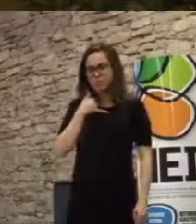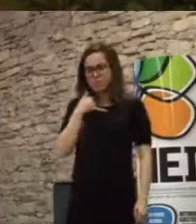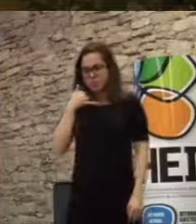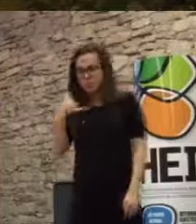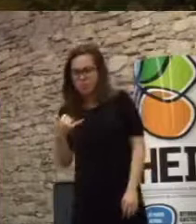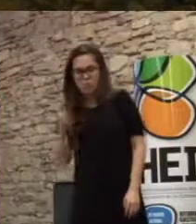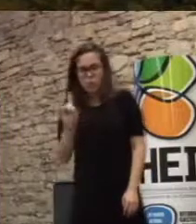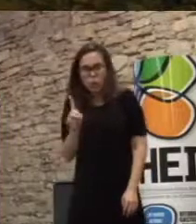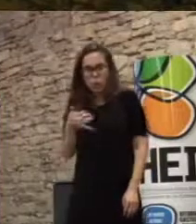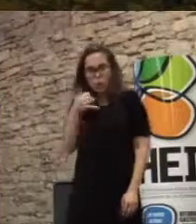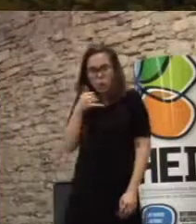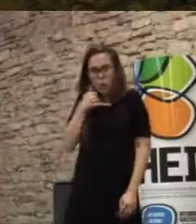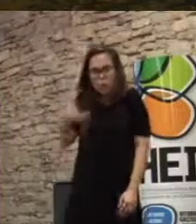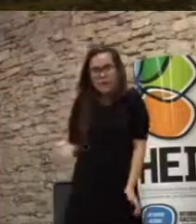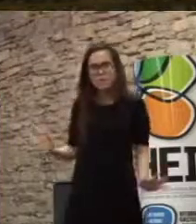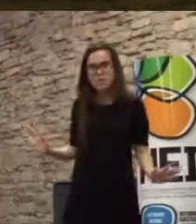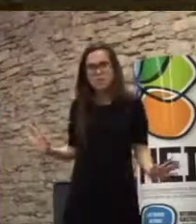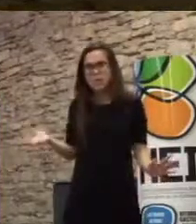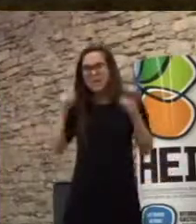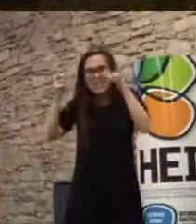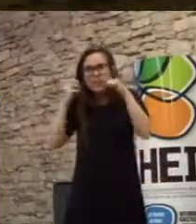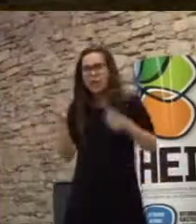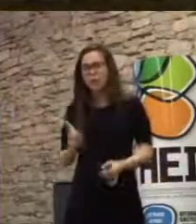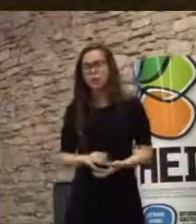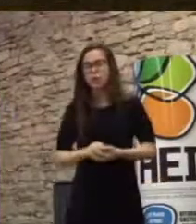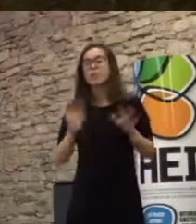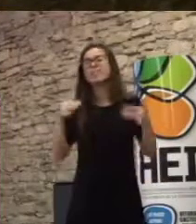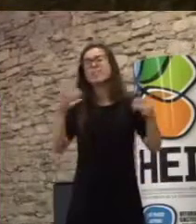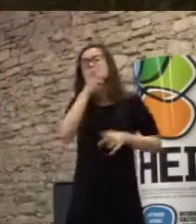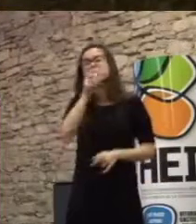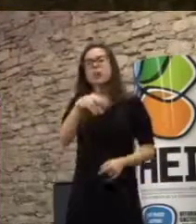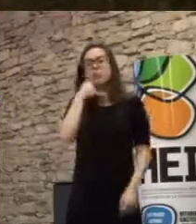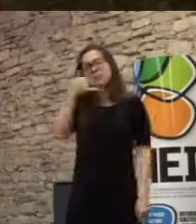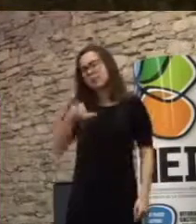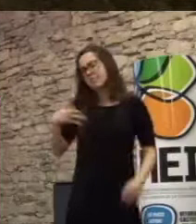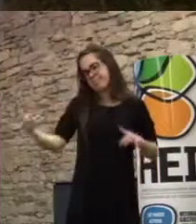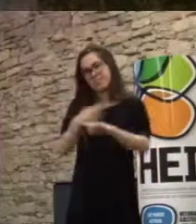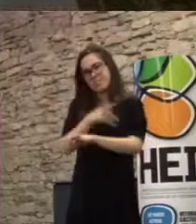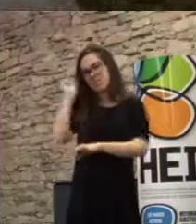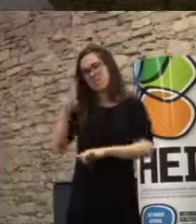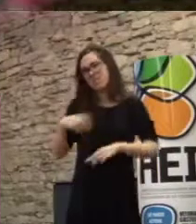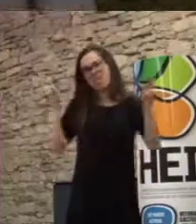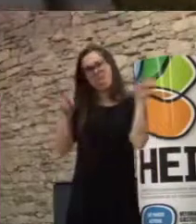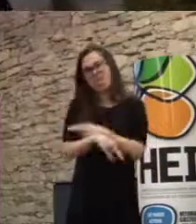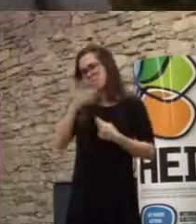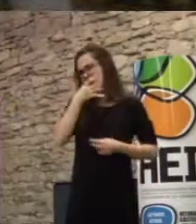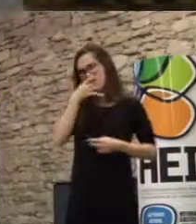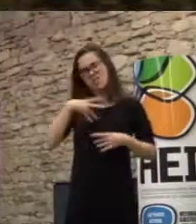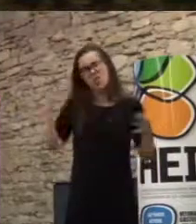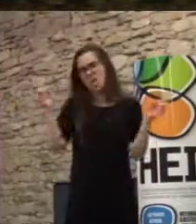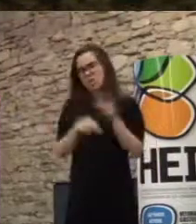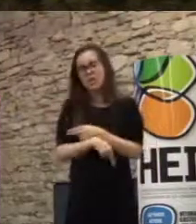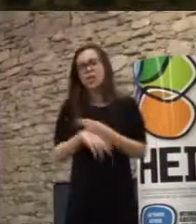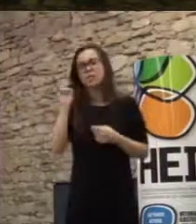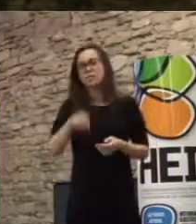sea pero no me intenté llamar así que señoras y señores el intentar se nos va al también si lo eliminamos de la ecuación